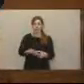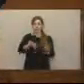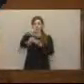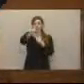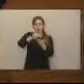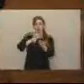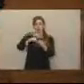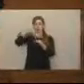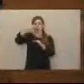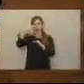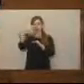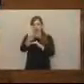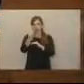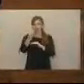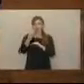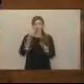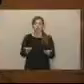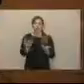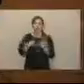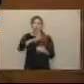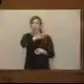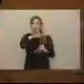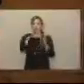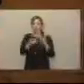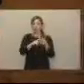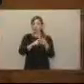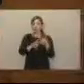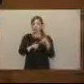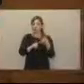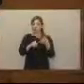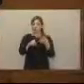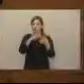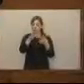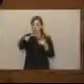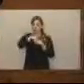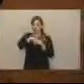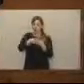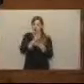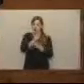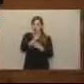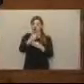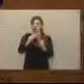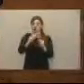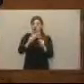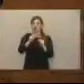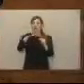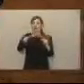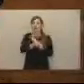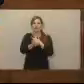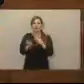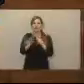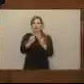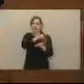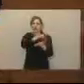contratación externa, ¿no? Y hay un último cuarto punto, y concluyo, que la moción contiene, que es que pedimos que se proceda a la liquidación